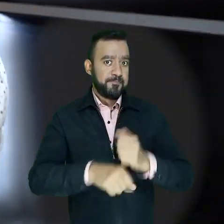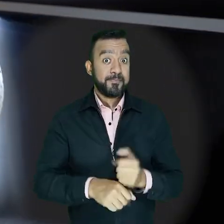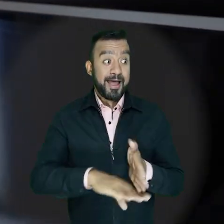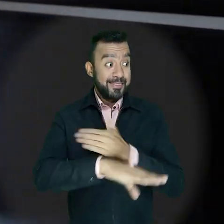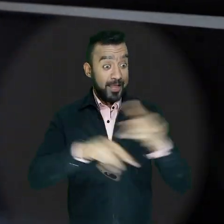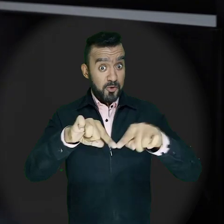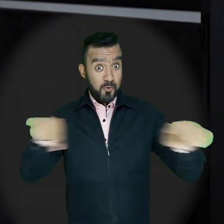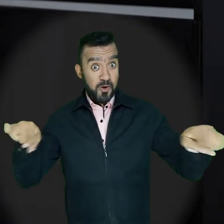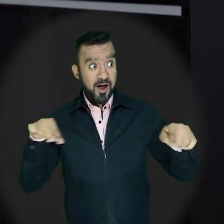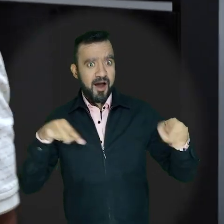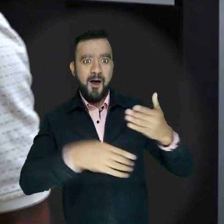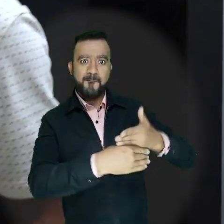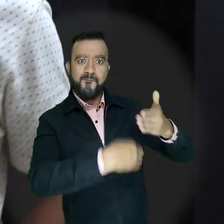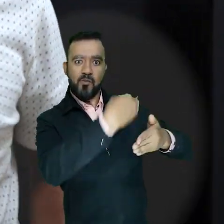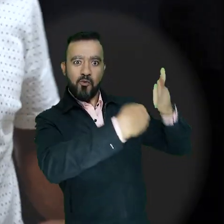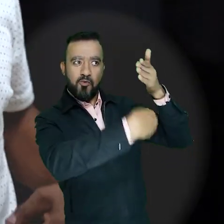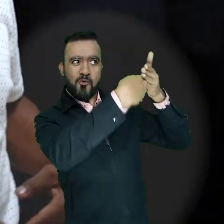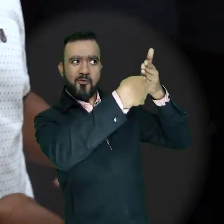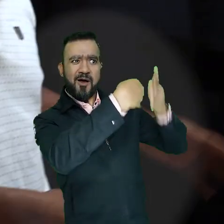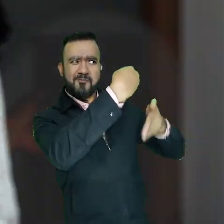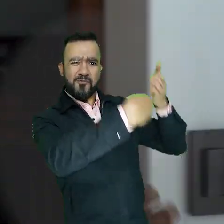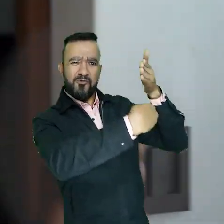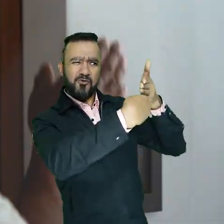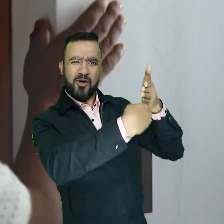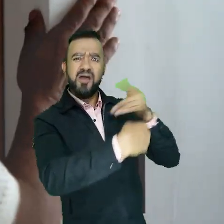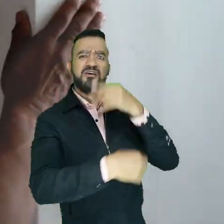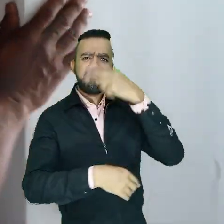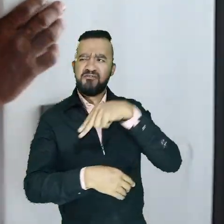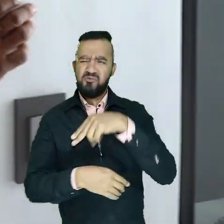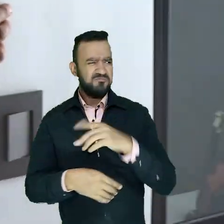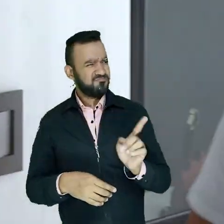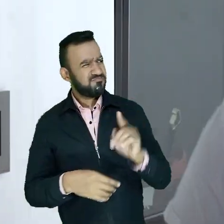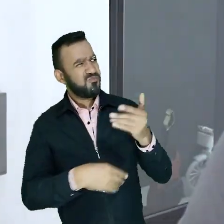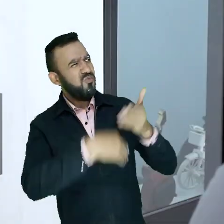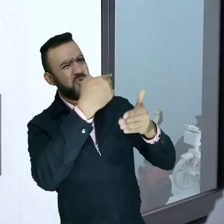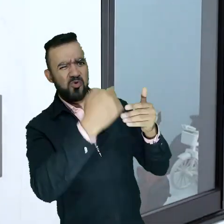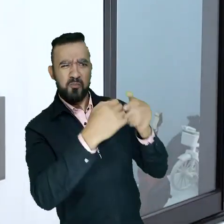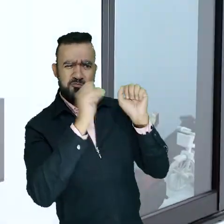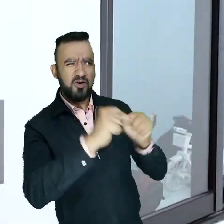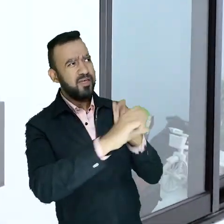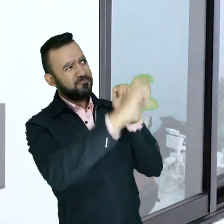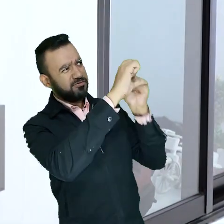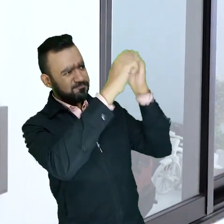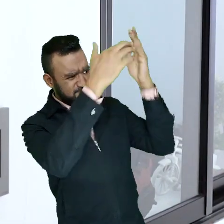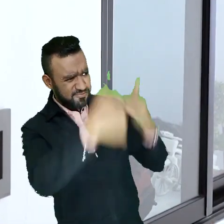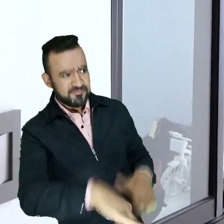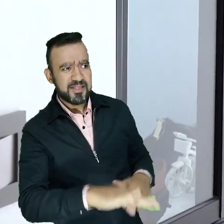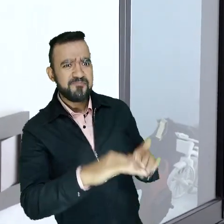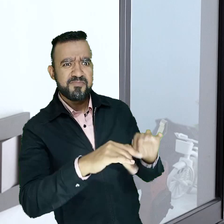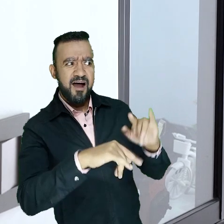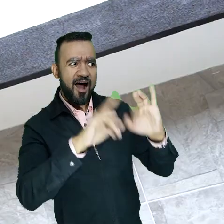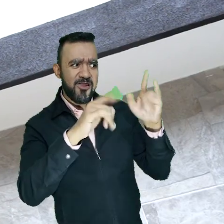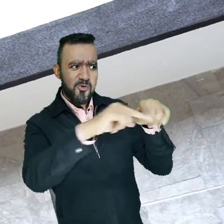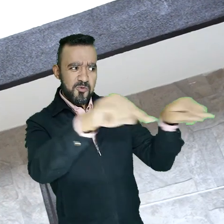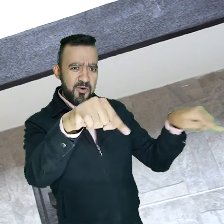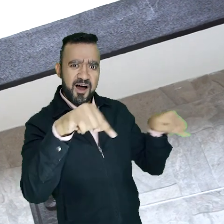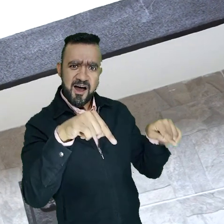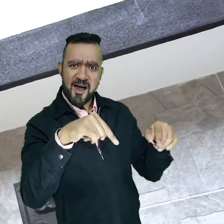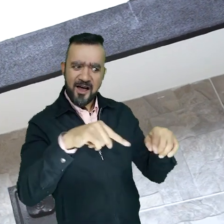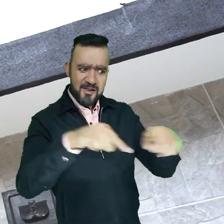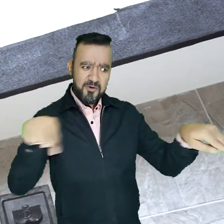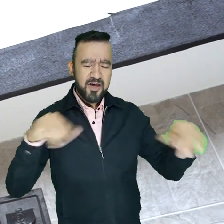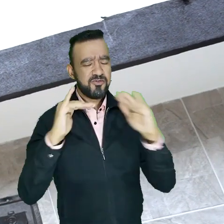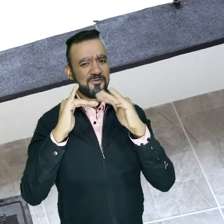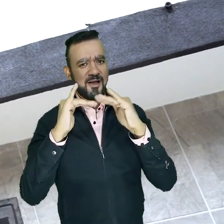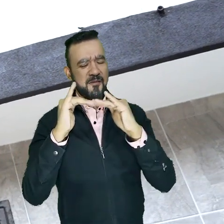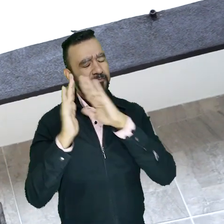Aquí. Entonces mi hijo dijo, no, papá, yo le voy a ampliar la pieza y más bien quitamos este muro de acá y hacemos un corredor. La